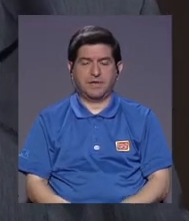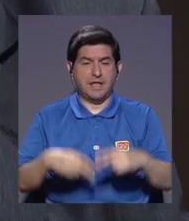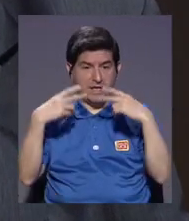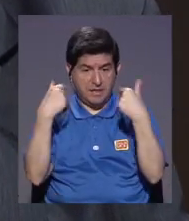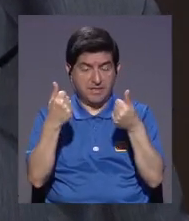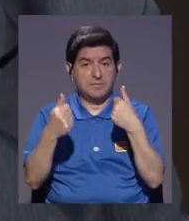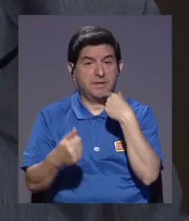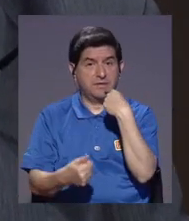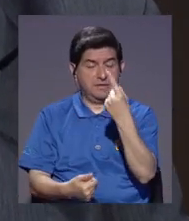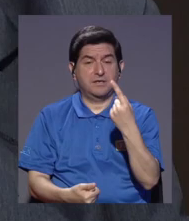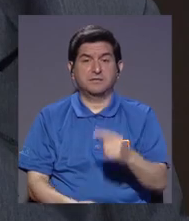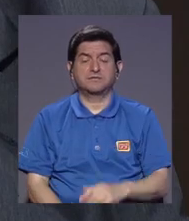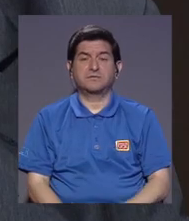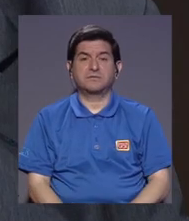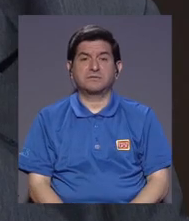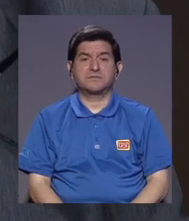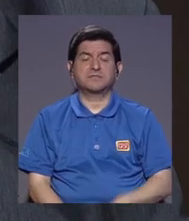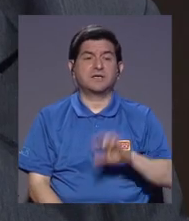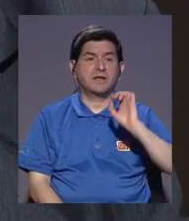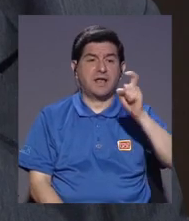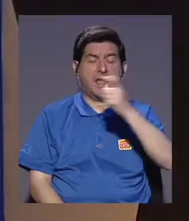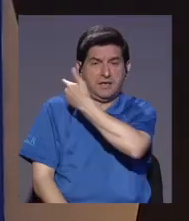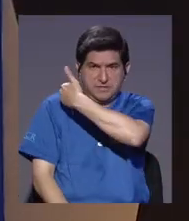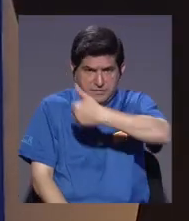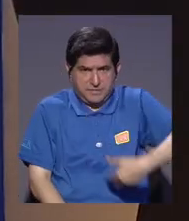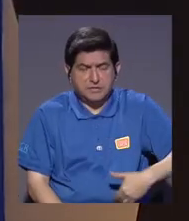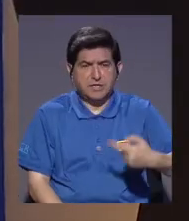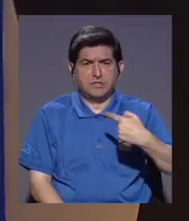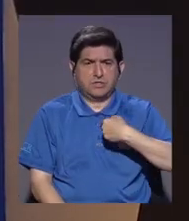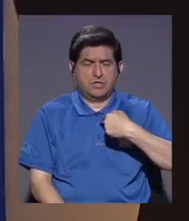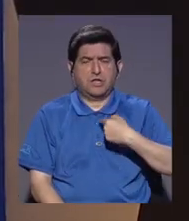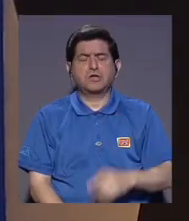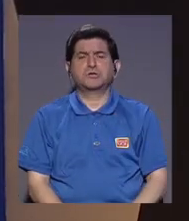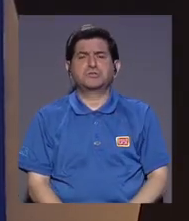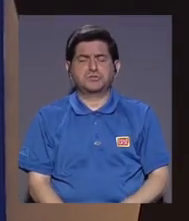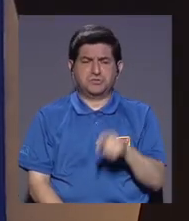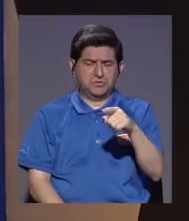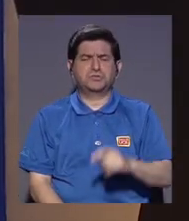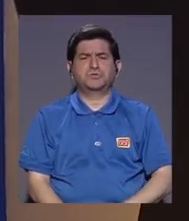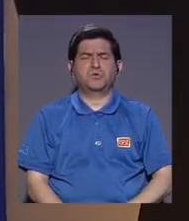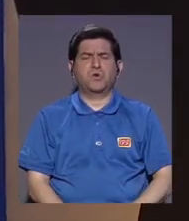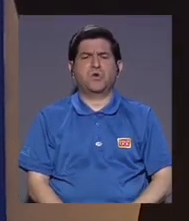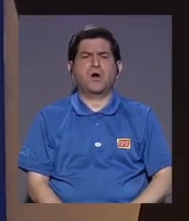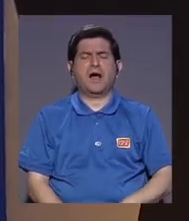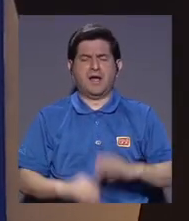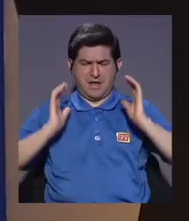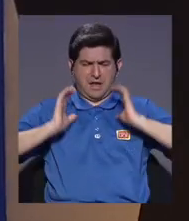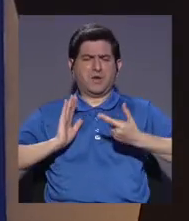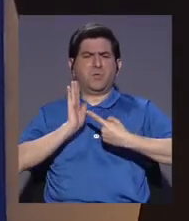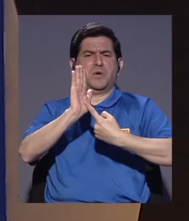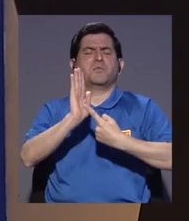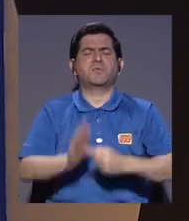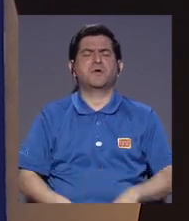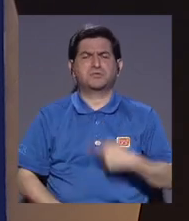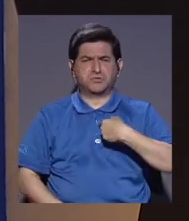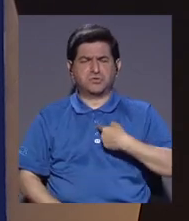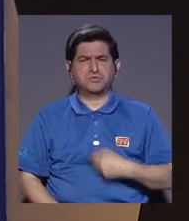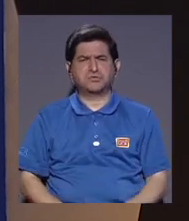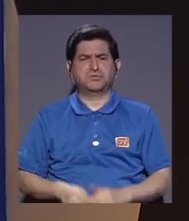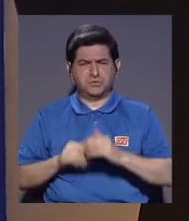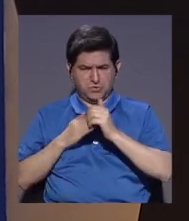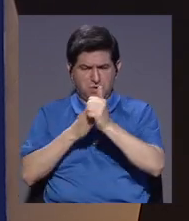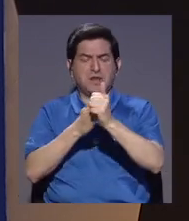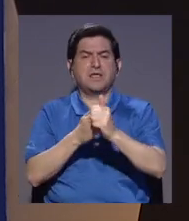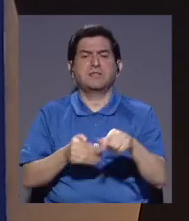decía el ex presidente y hoy el cuerpo yo yo voy adelante yo doy la cara porque